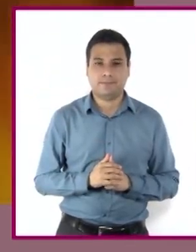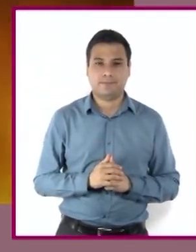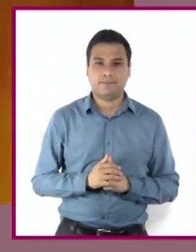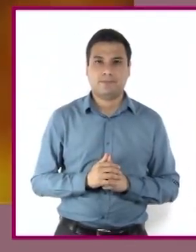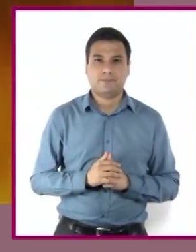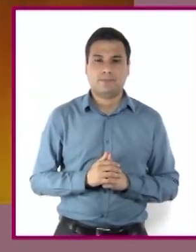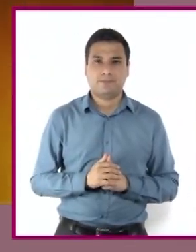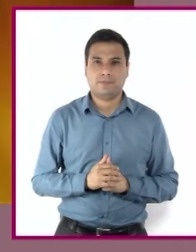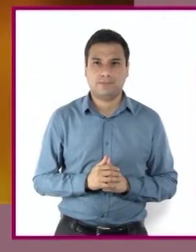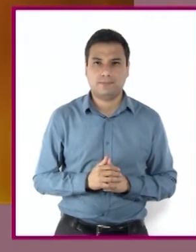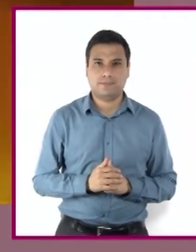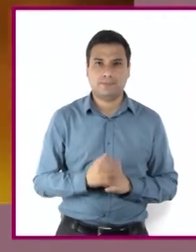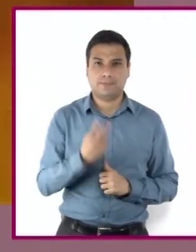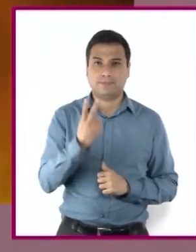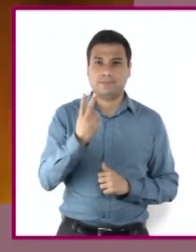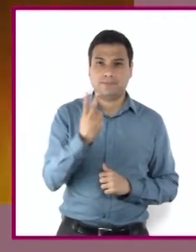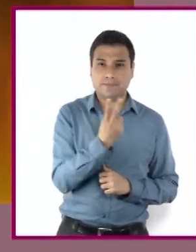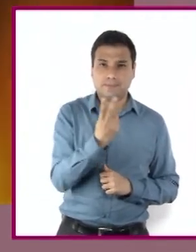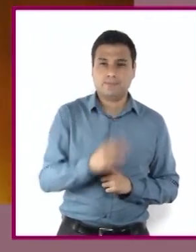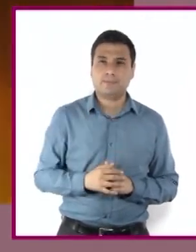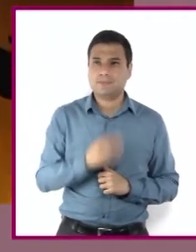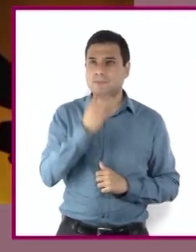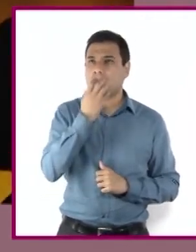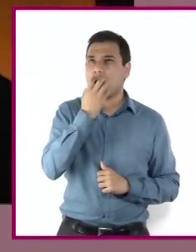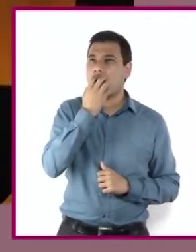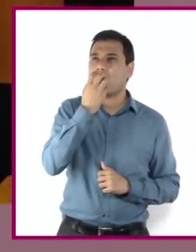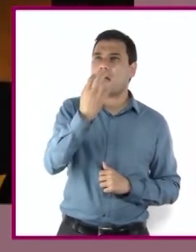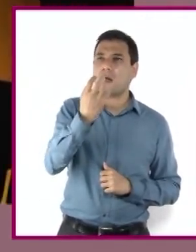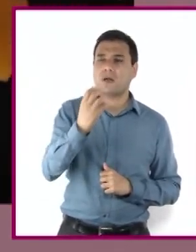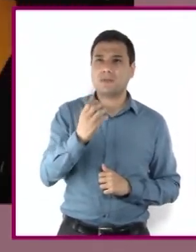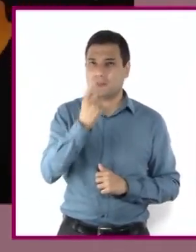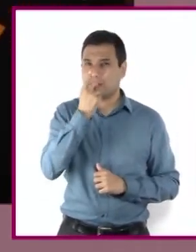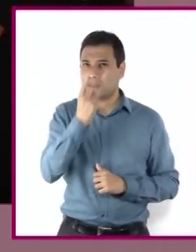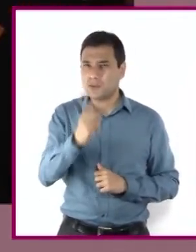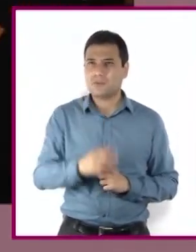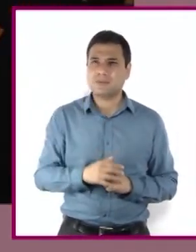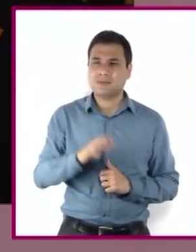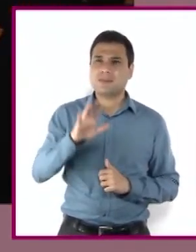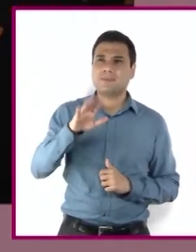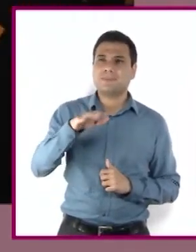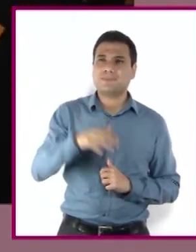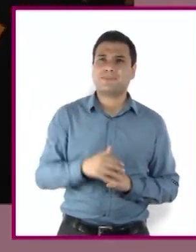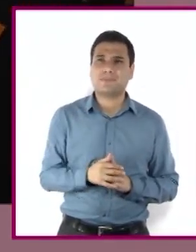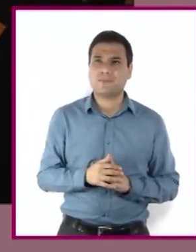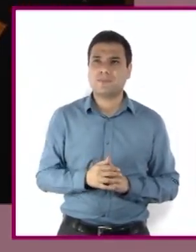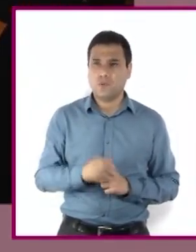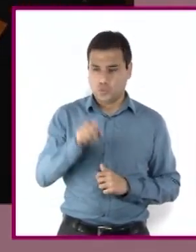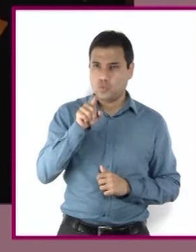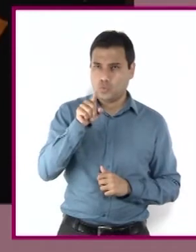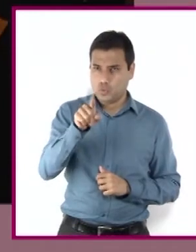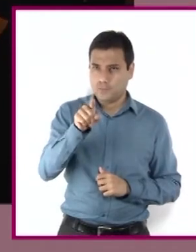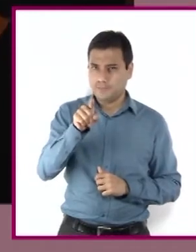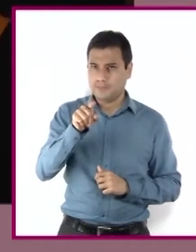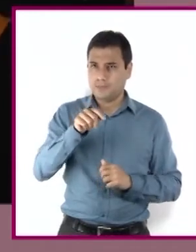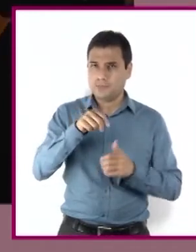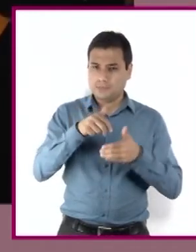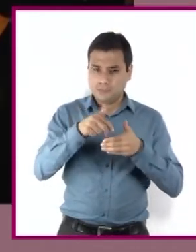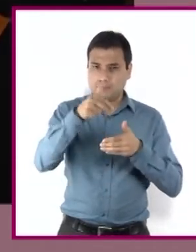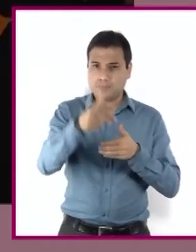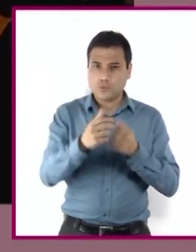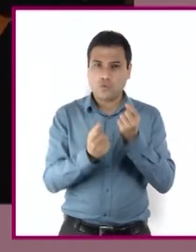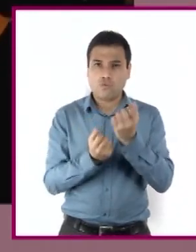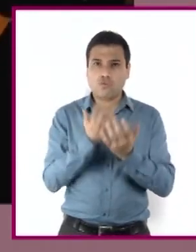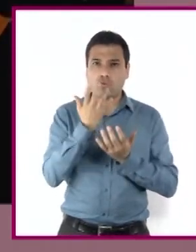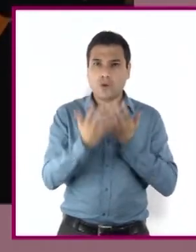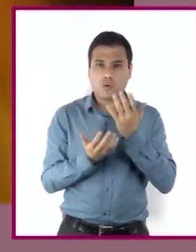Ellos le hablaron a Tecusistecatl y le dijeron: «Ea, pues, entra tú en el fuego».